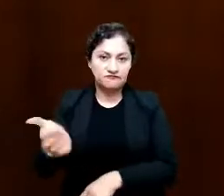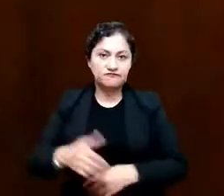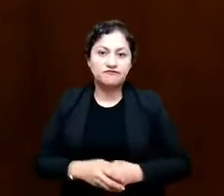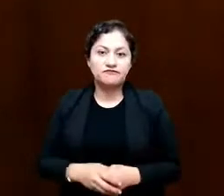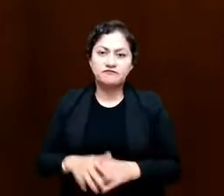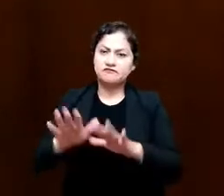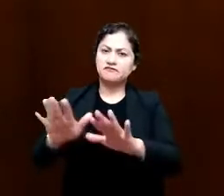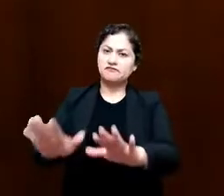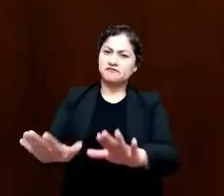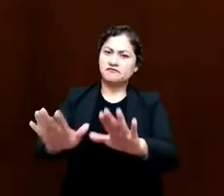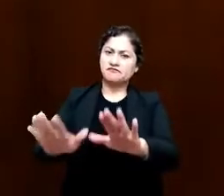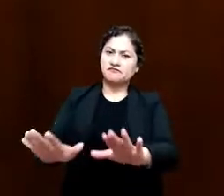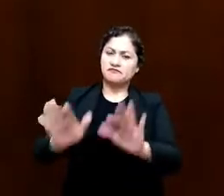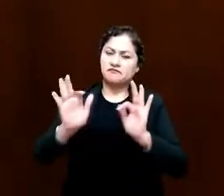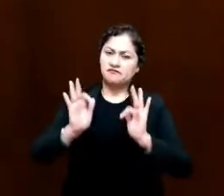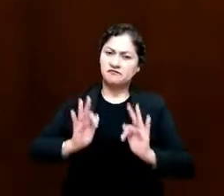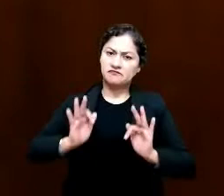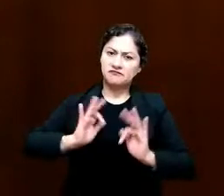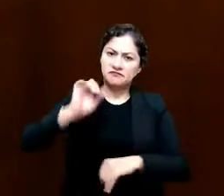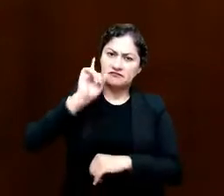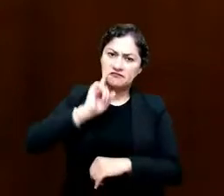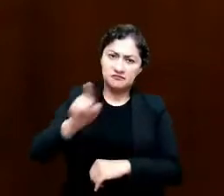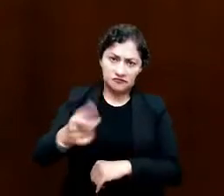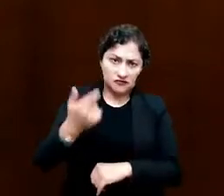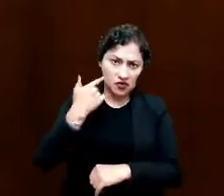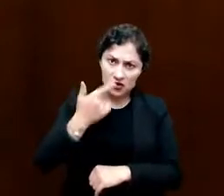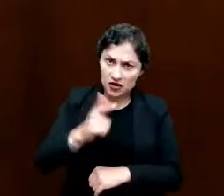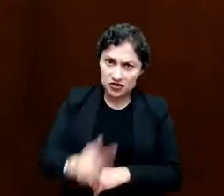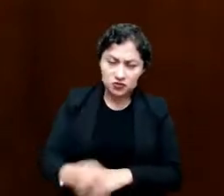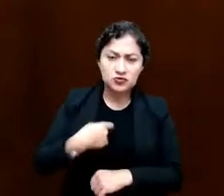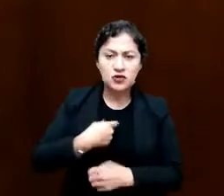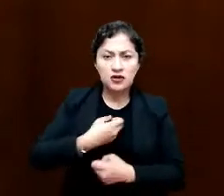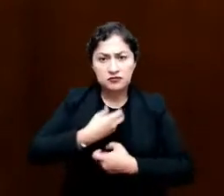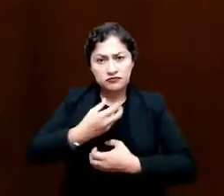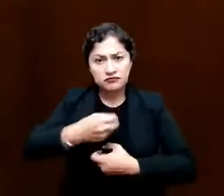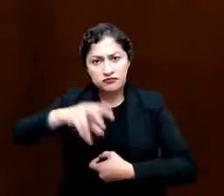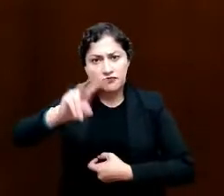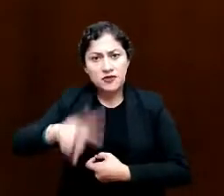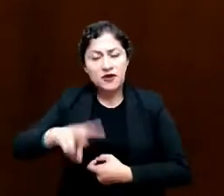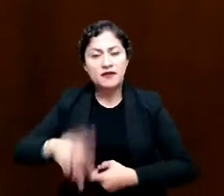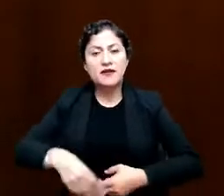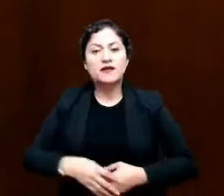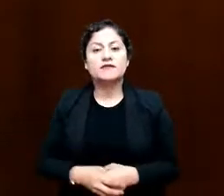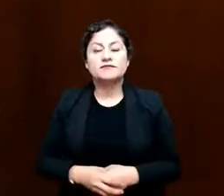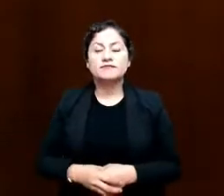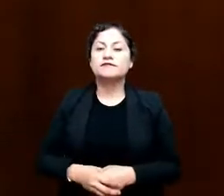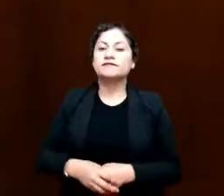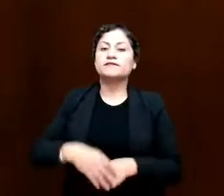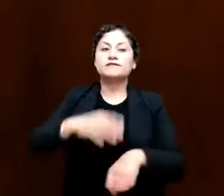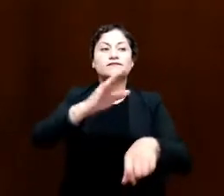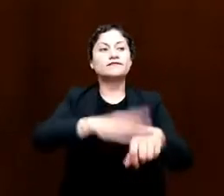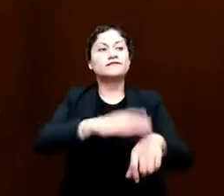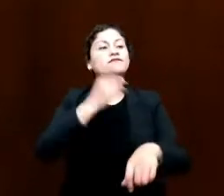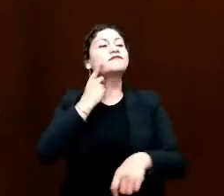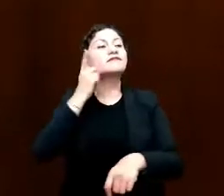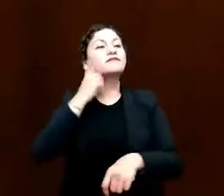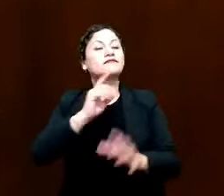tranquilas no les gusta que les digan sus verdades diputada a favor de concluir